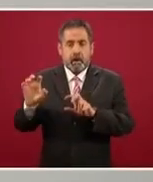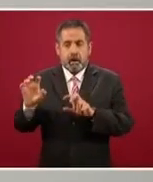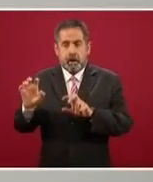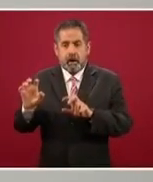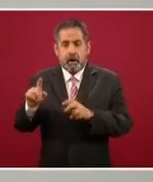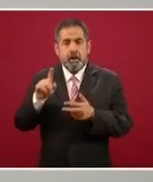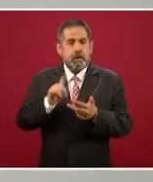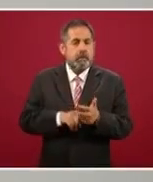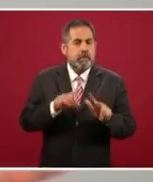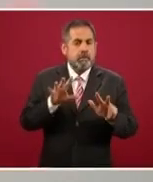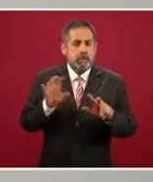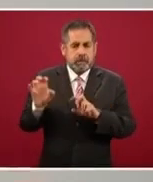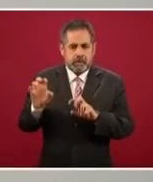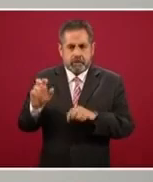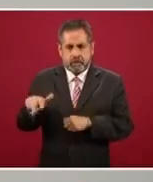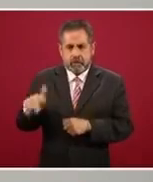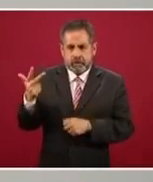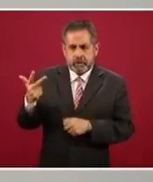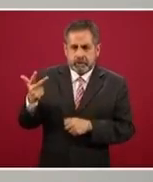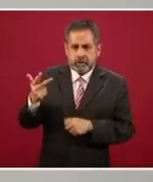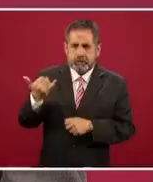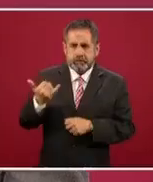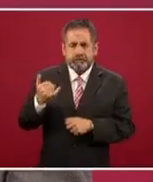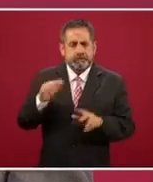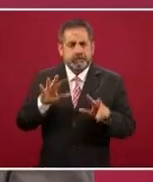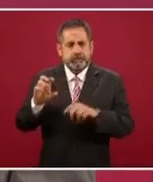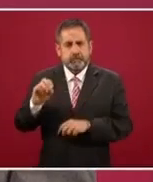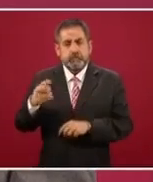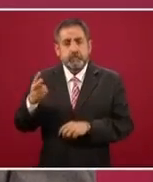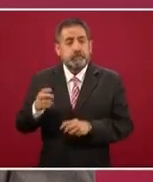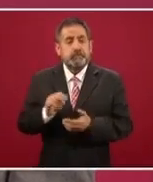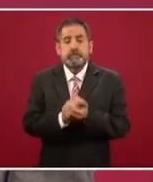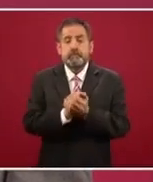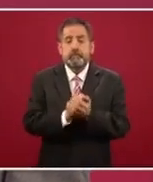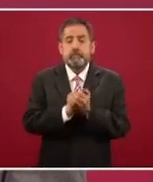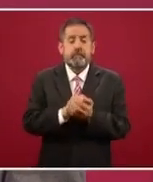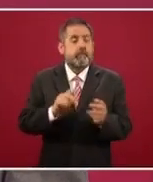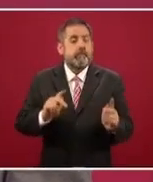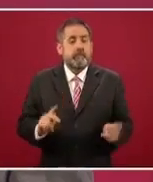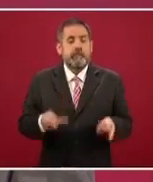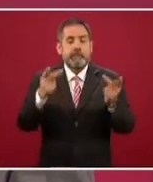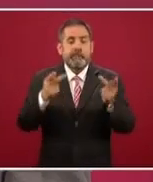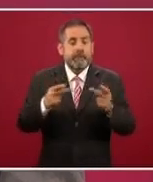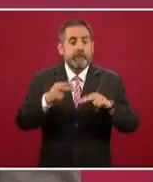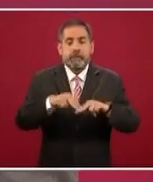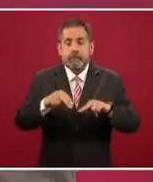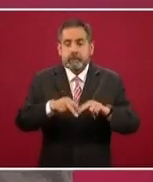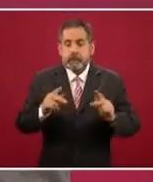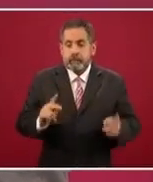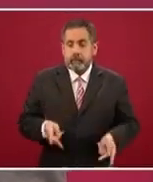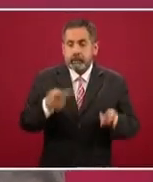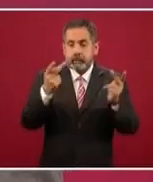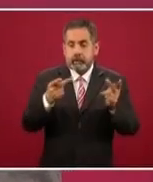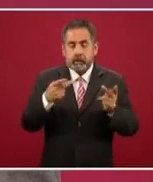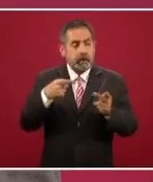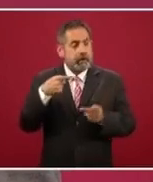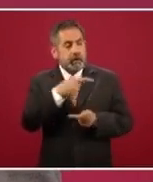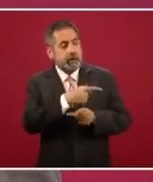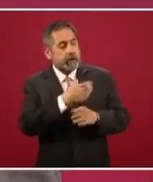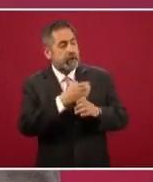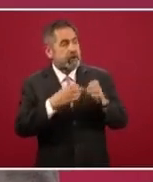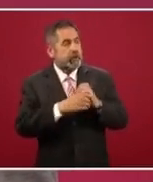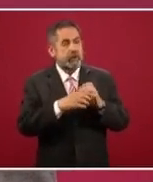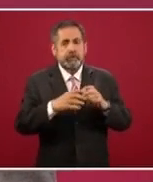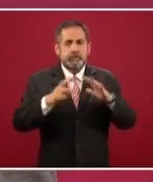en los años 1813 y 3 se rifaron o se sortearon unos bienes inmuebles,